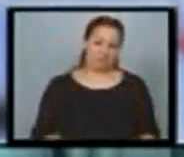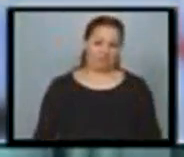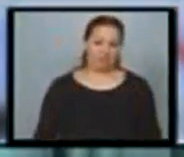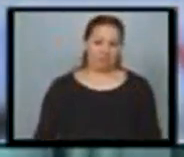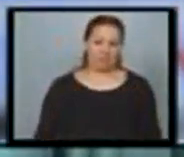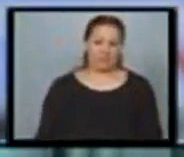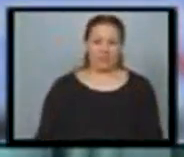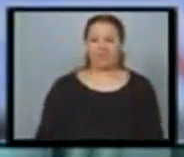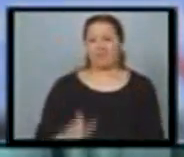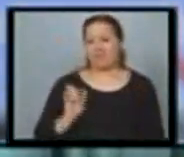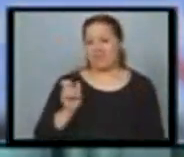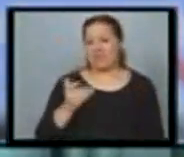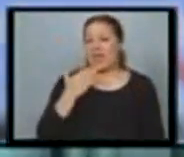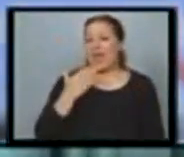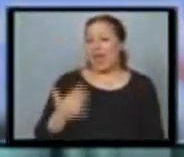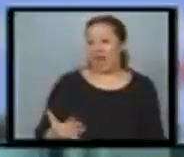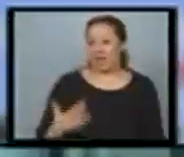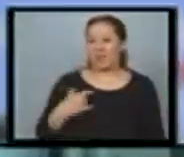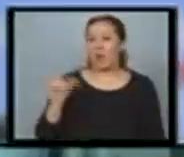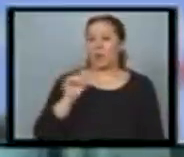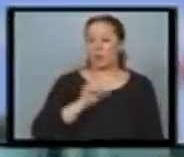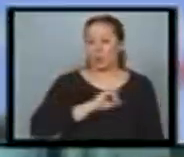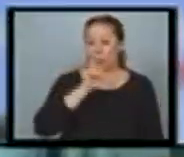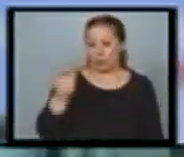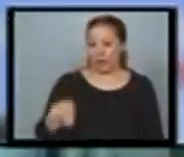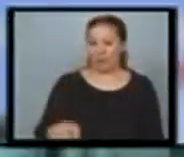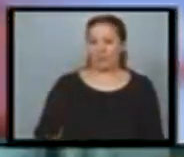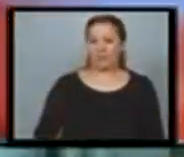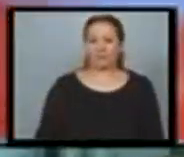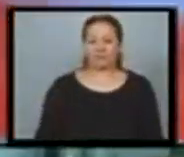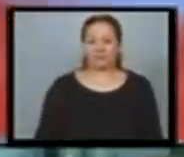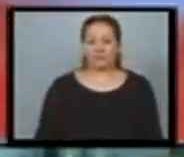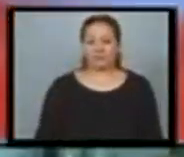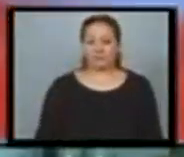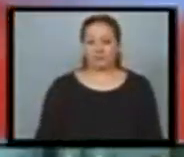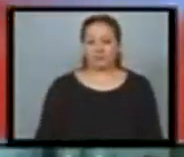Sí, claro que sí. Gracias, Dolores. Volvemos en cualquier momento. ¿Cómo no?